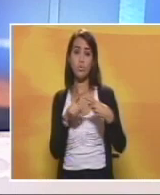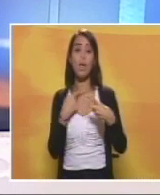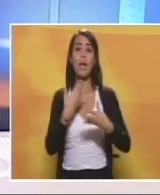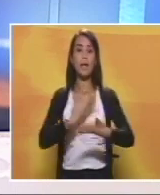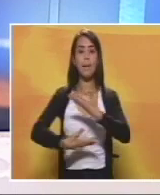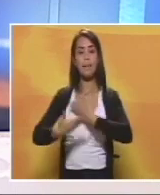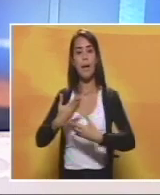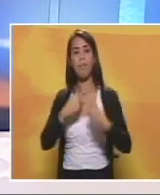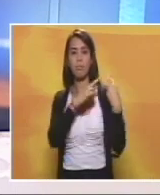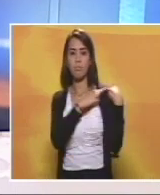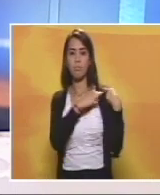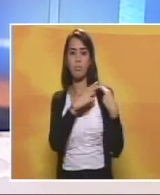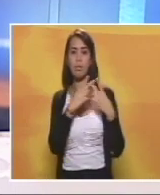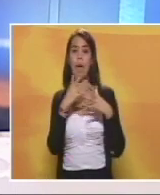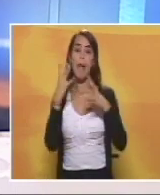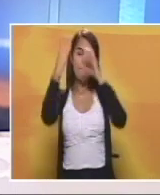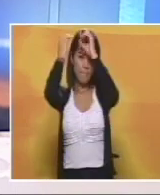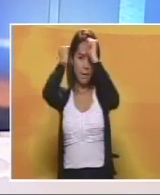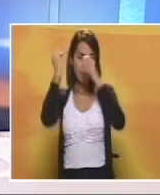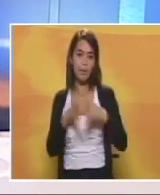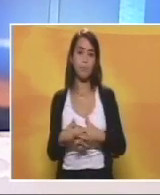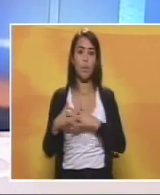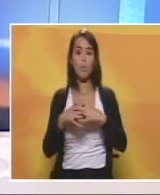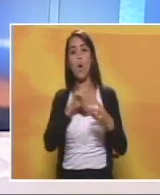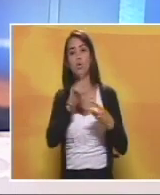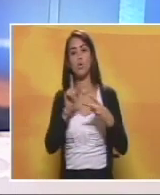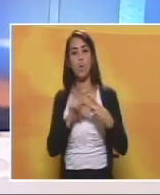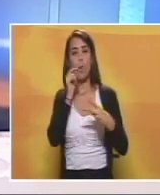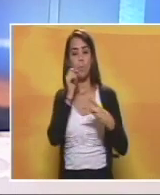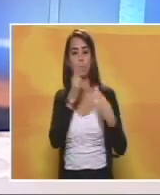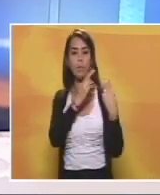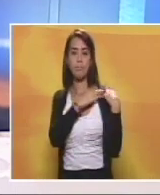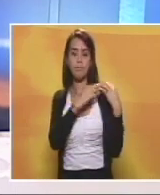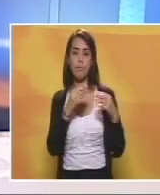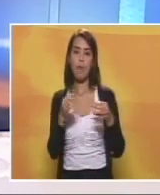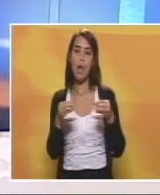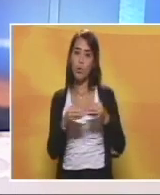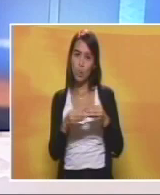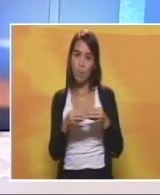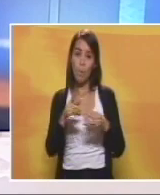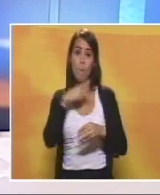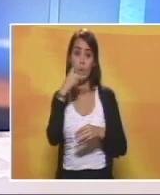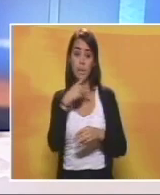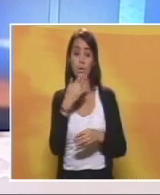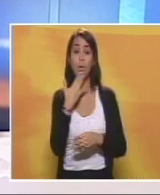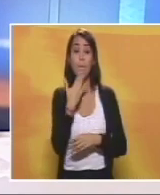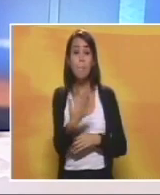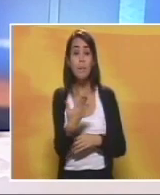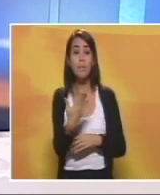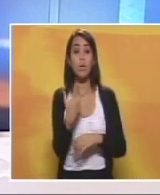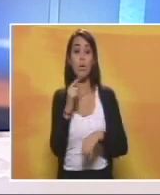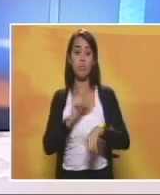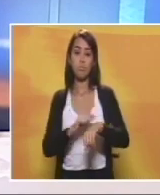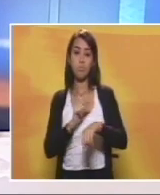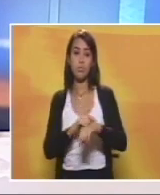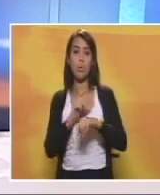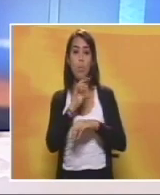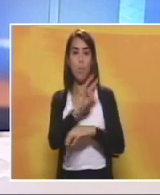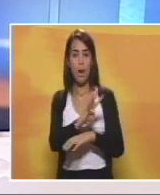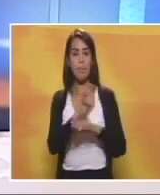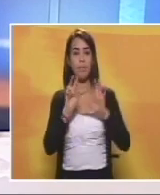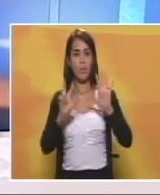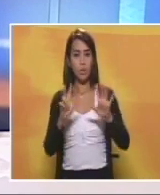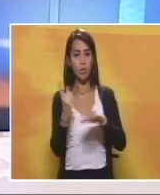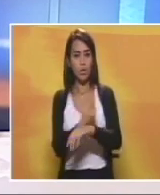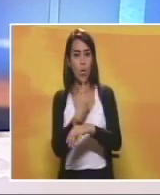negocios de la embajada de eeuu y a bryant naranjo jefe de la sección política por lo que les pidió y les dio un plazo de 48 horas